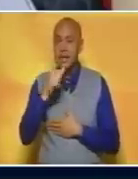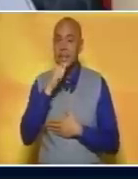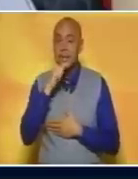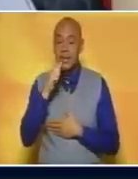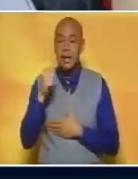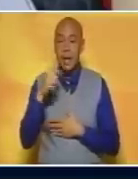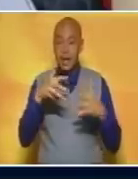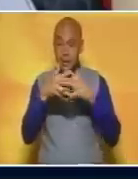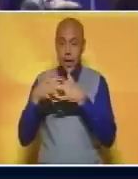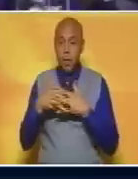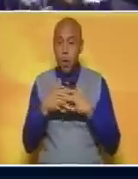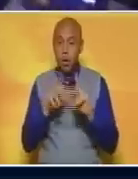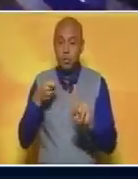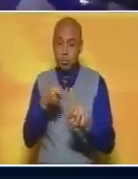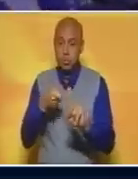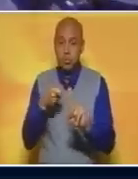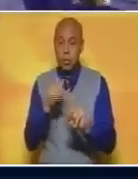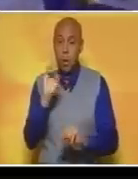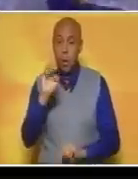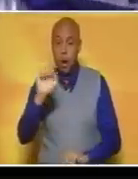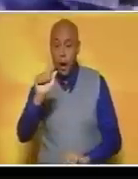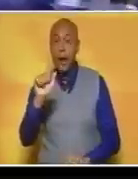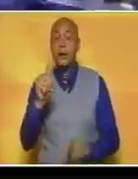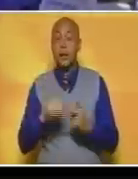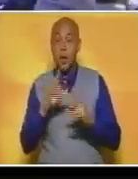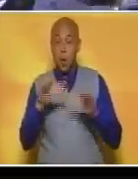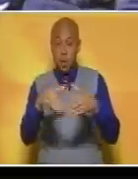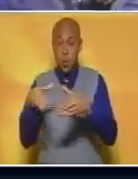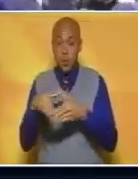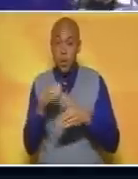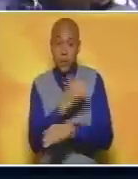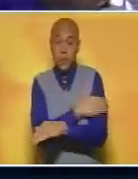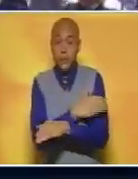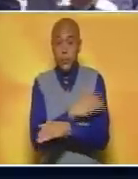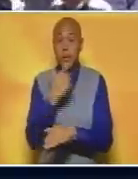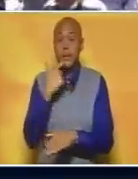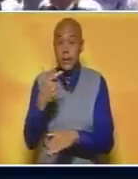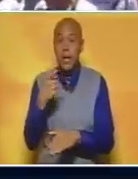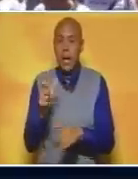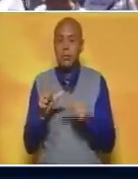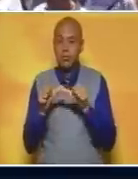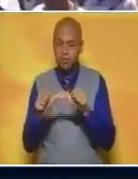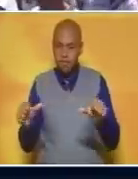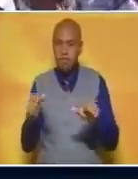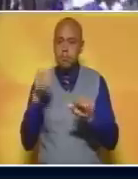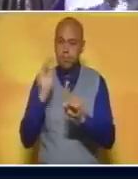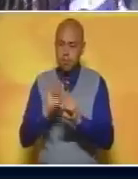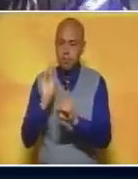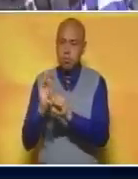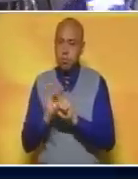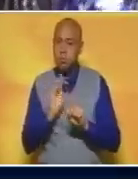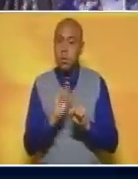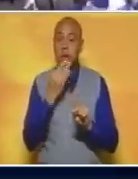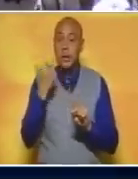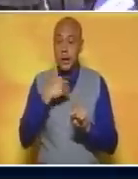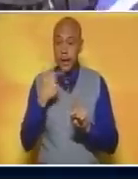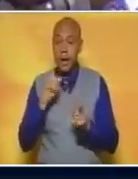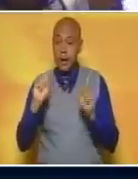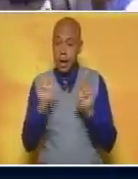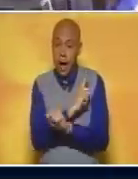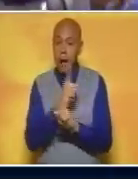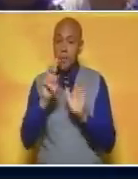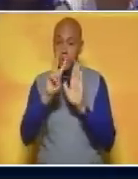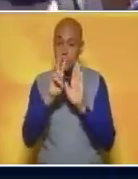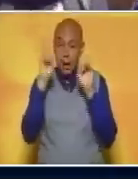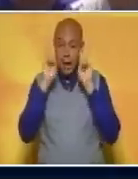política norteamericana. Diferentes sectores de la oposición anunciaron que seguirán presionando para exigir reformas que garanticen elecciones